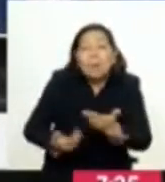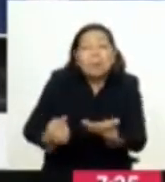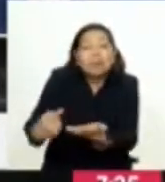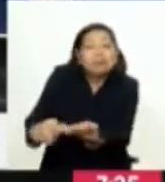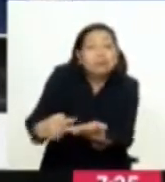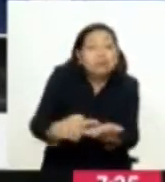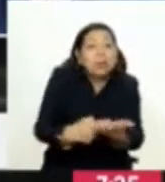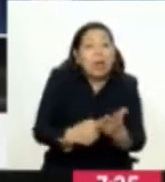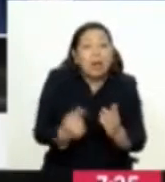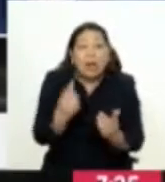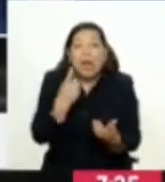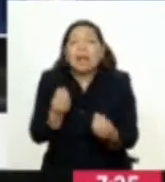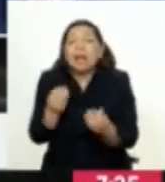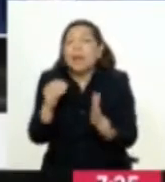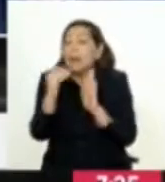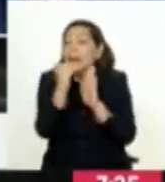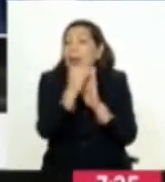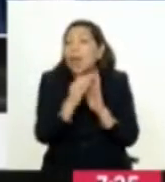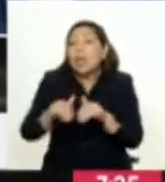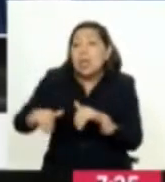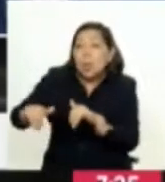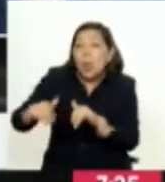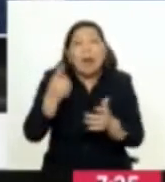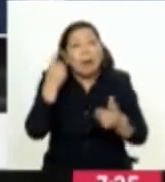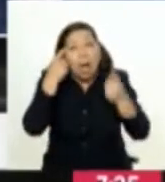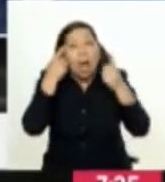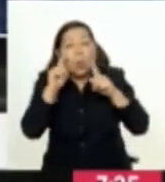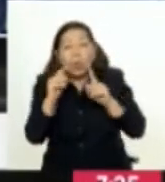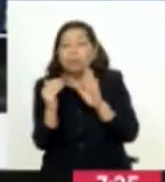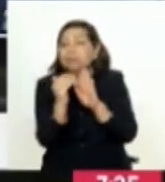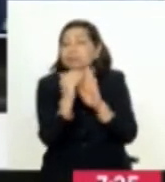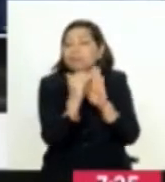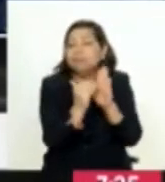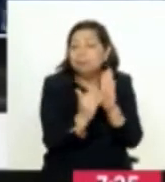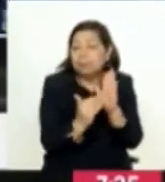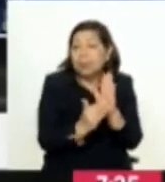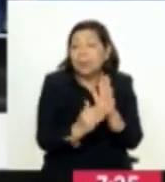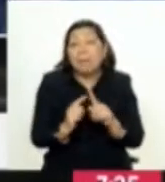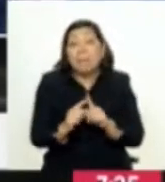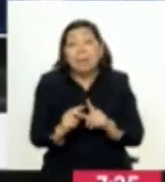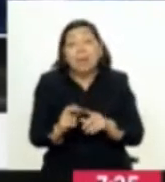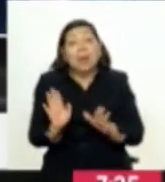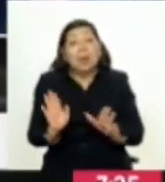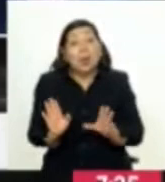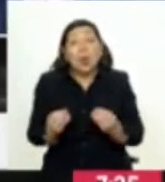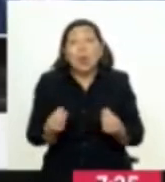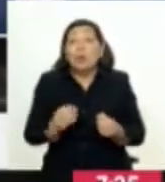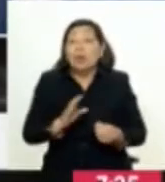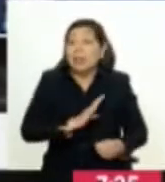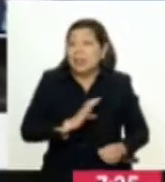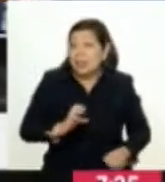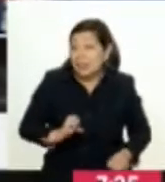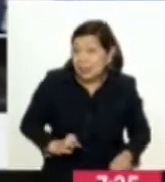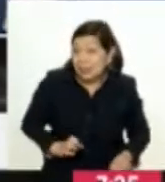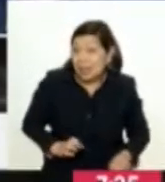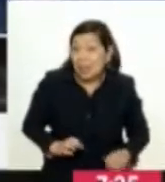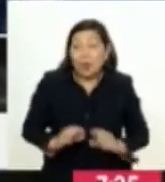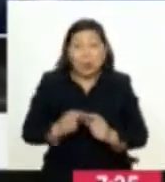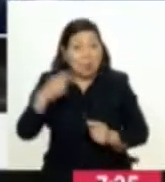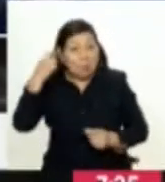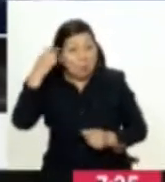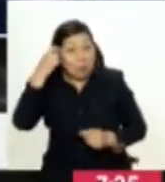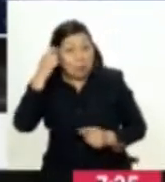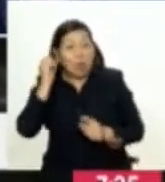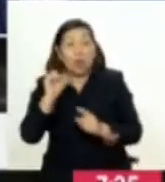poder encontrar esos puntos en común. Y si nuestro referente como Estado, como clase política,